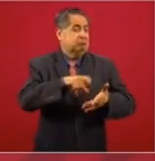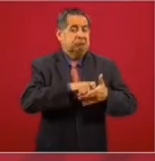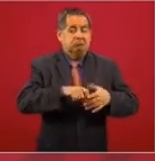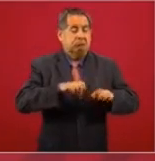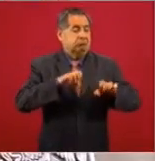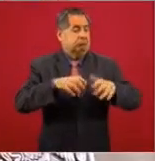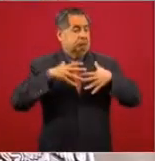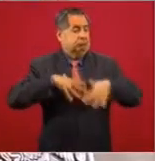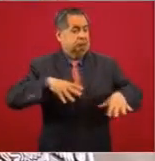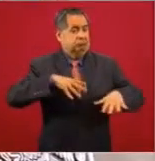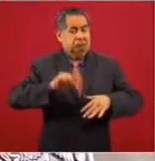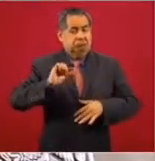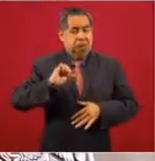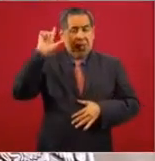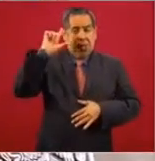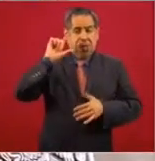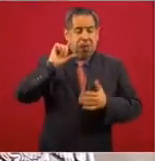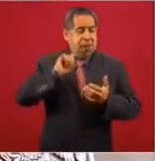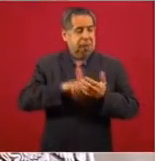Ya es sastre